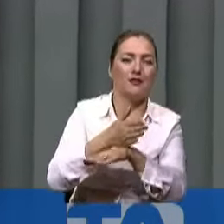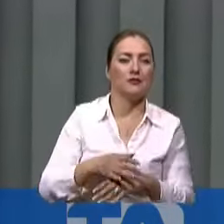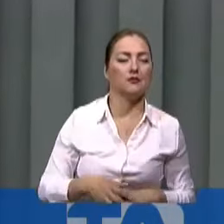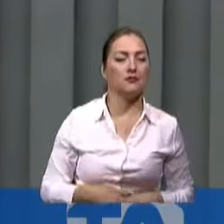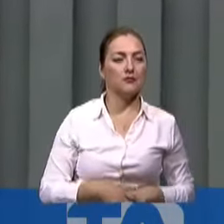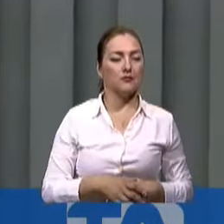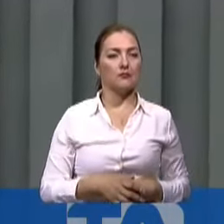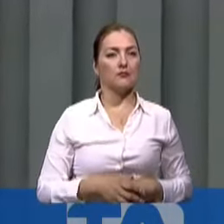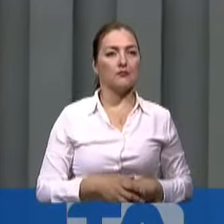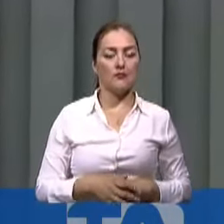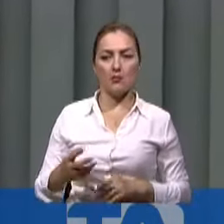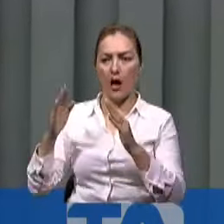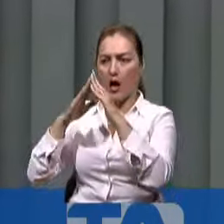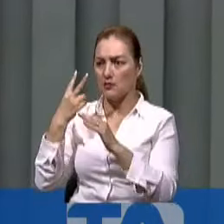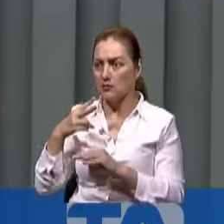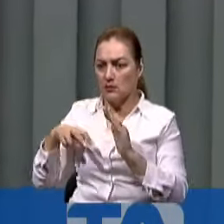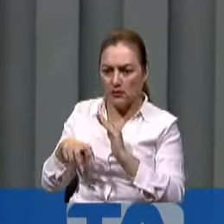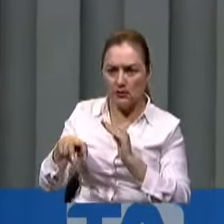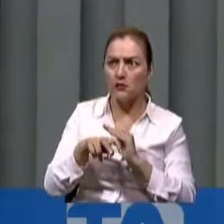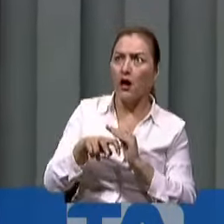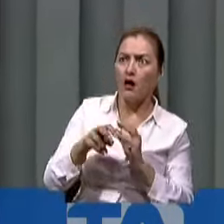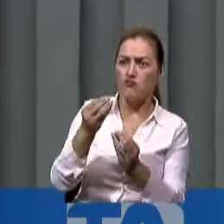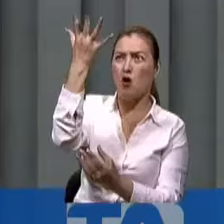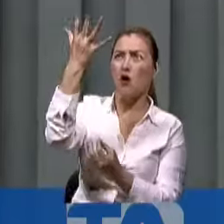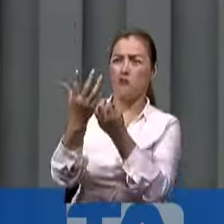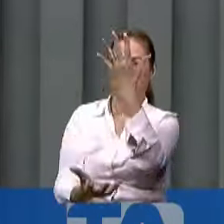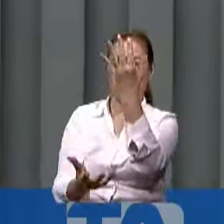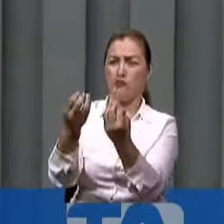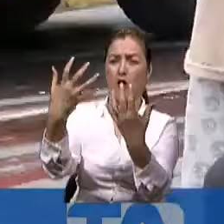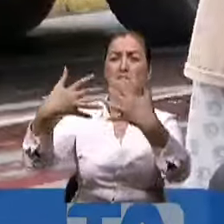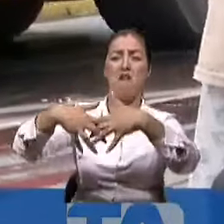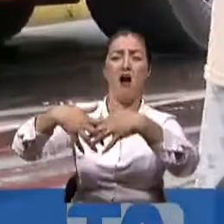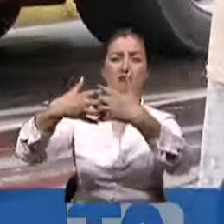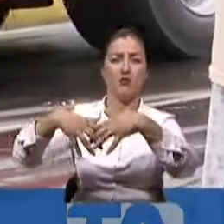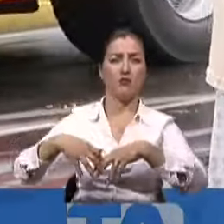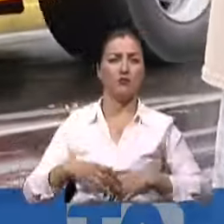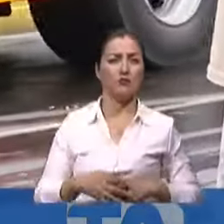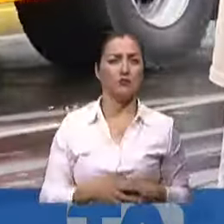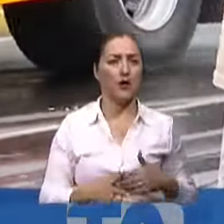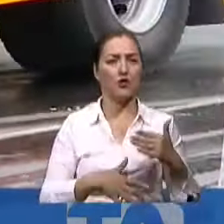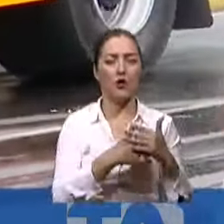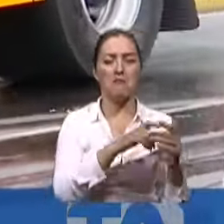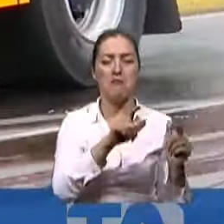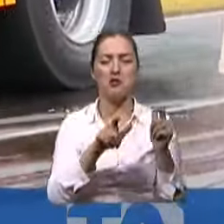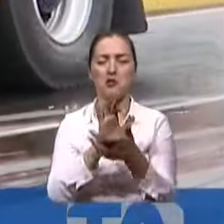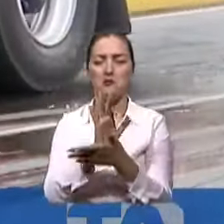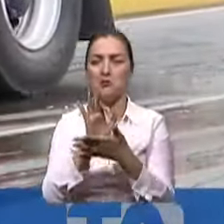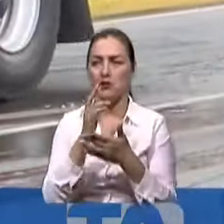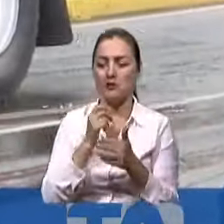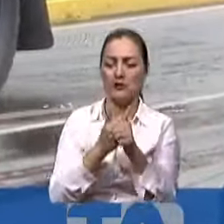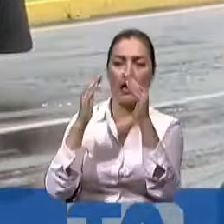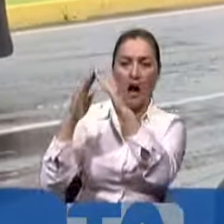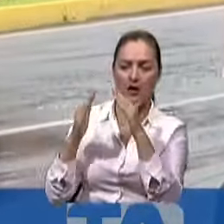cosas. Salimos y vimos el fuego que estaba bastante alto en la parte de allá de la fábrica. Y todos los ciudadanos de aquí que vivimos por